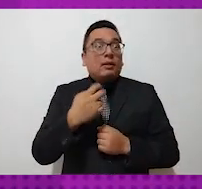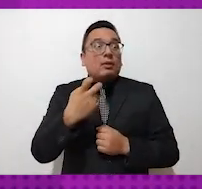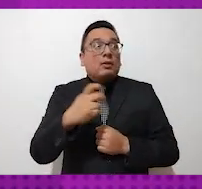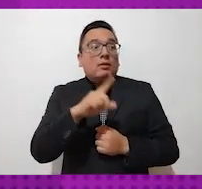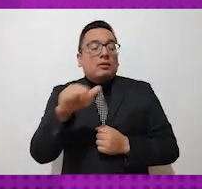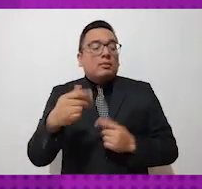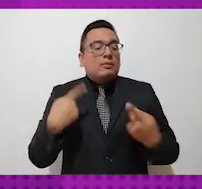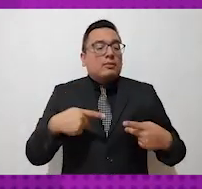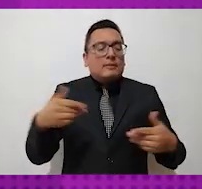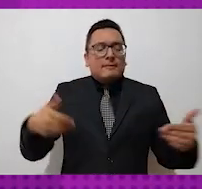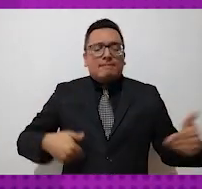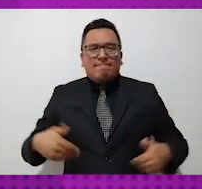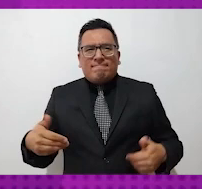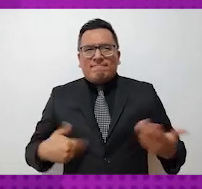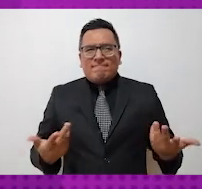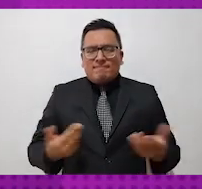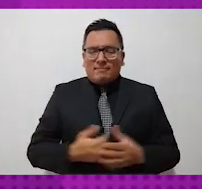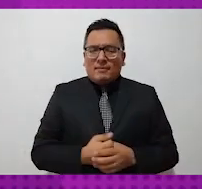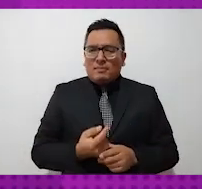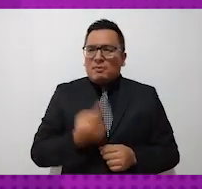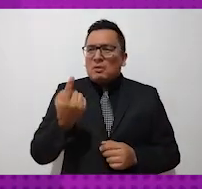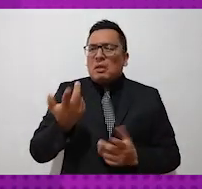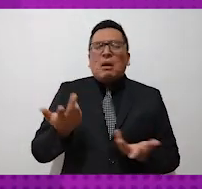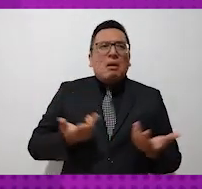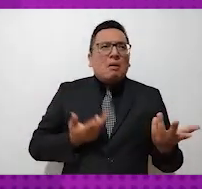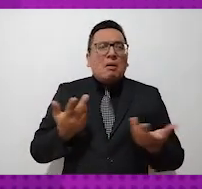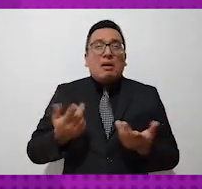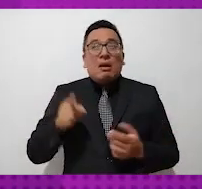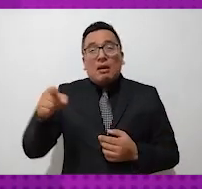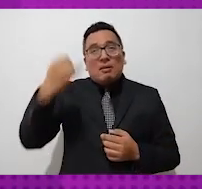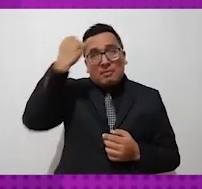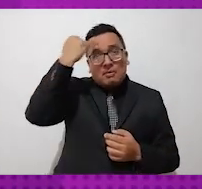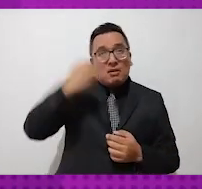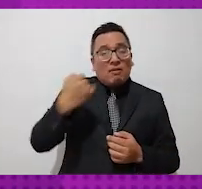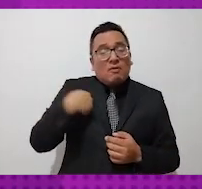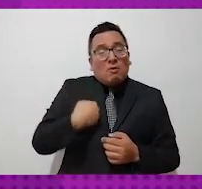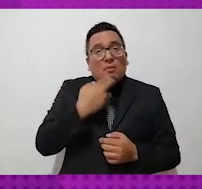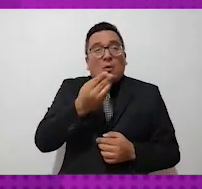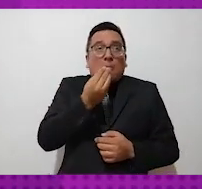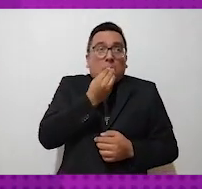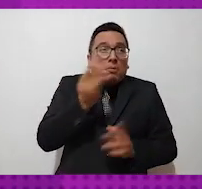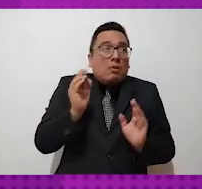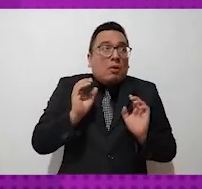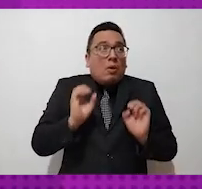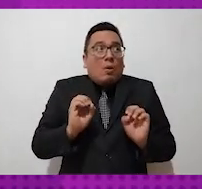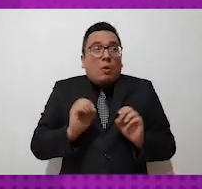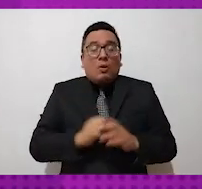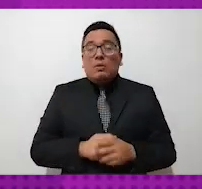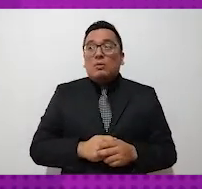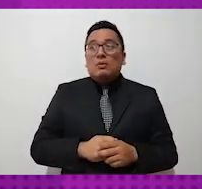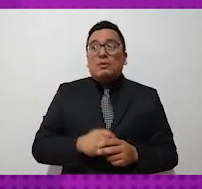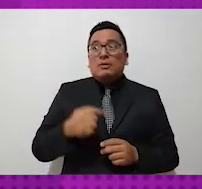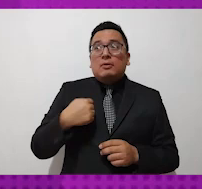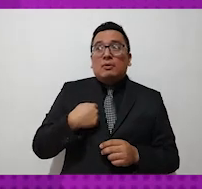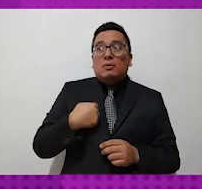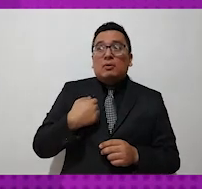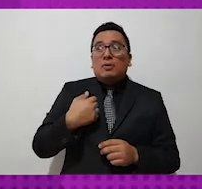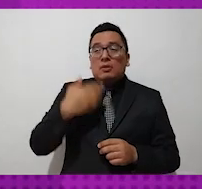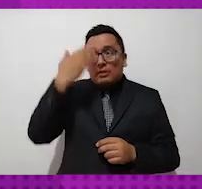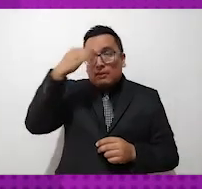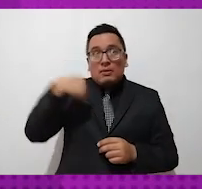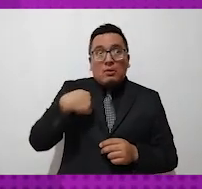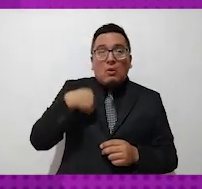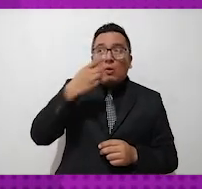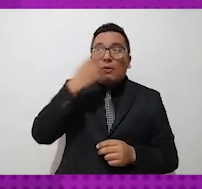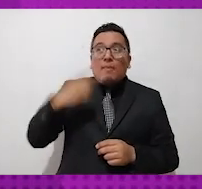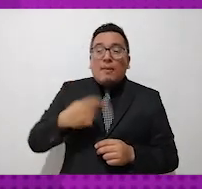la inconformidad de la gente de que, bueno, ¿por qué? Porque era mi jefe, no lo hice, o porque no quiero que sepan que yo puse